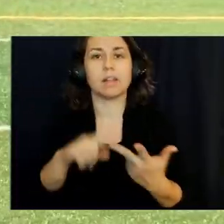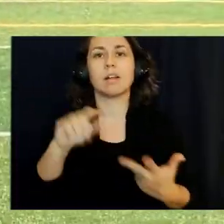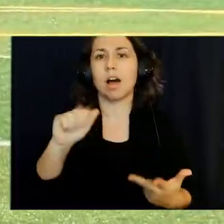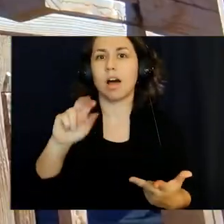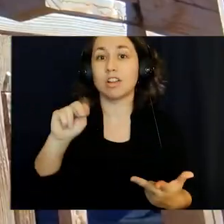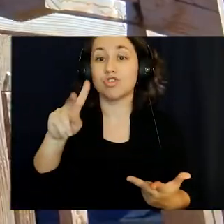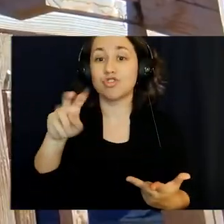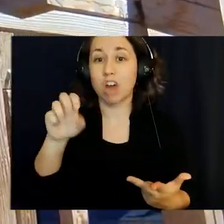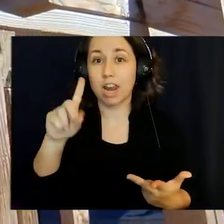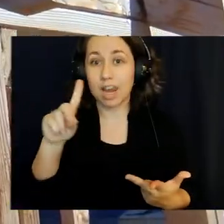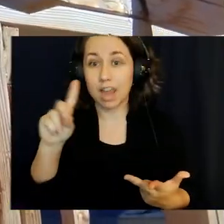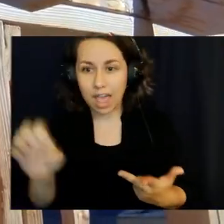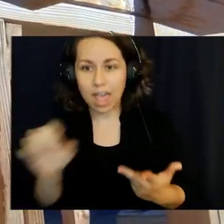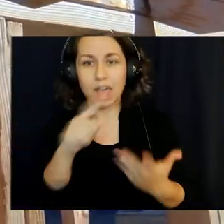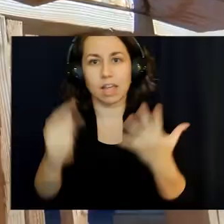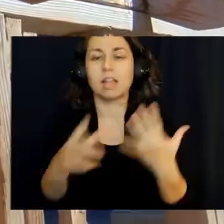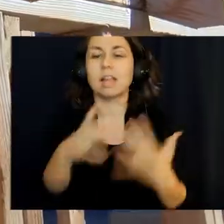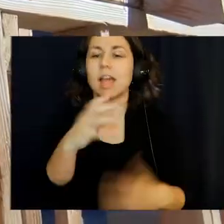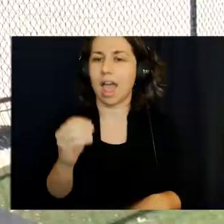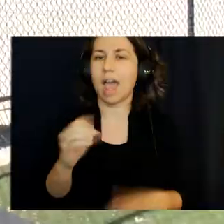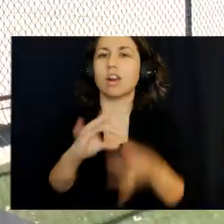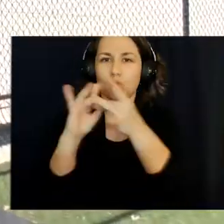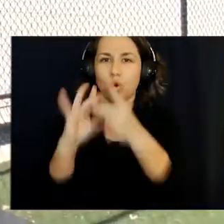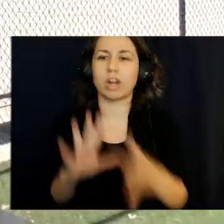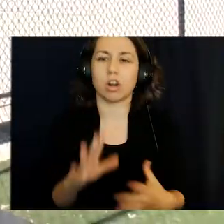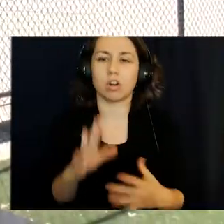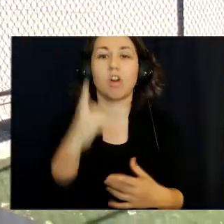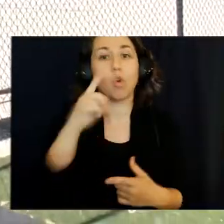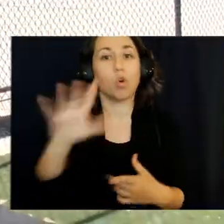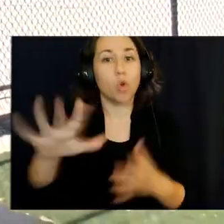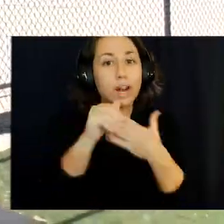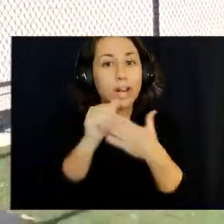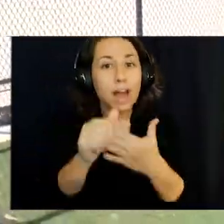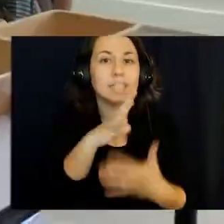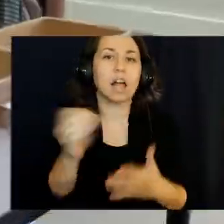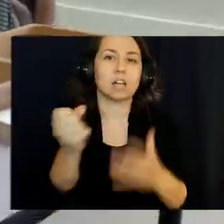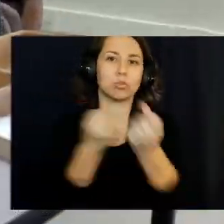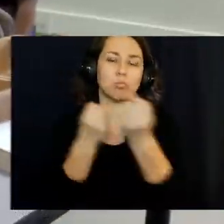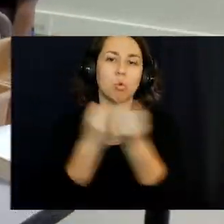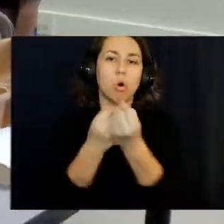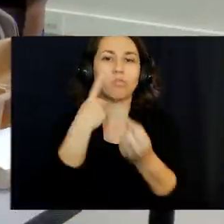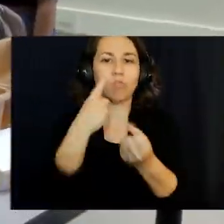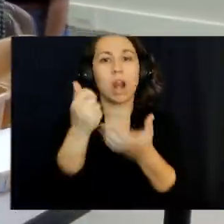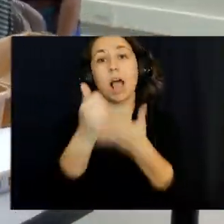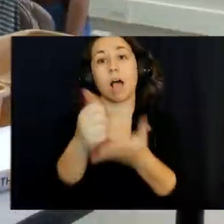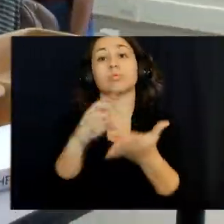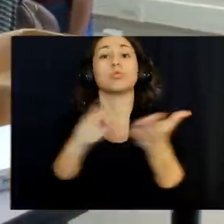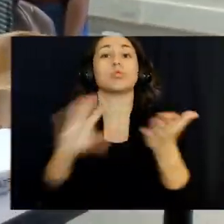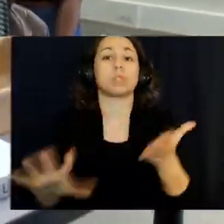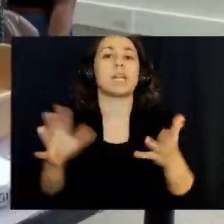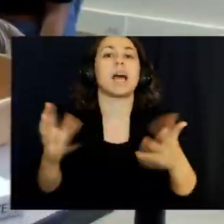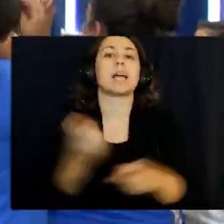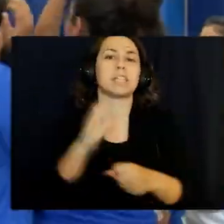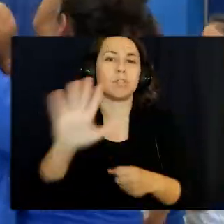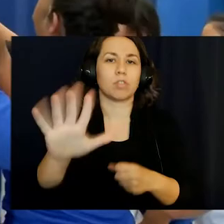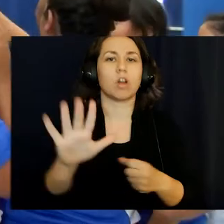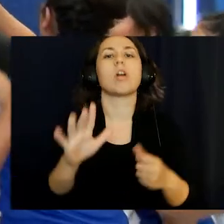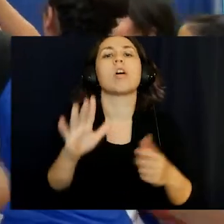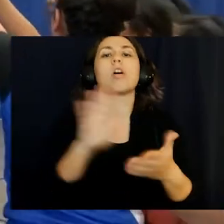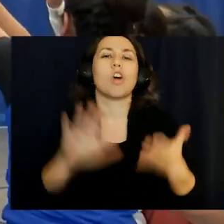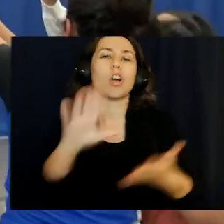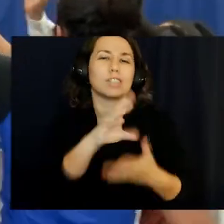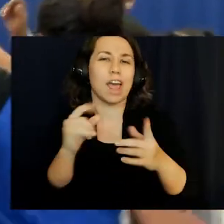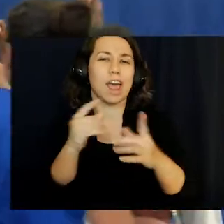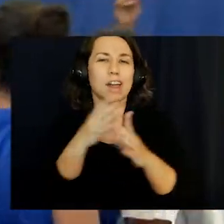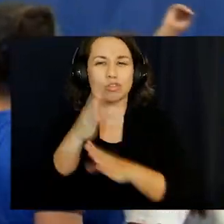señora Sánchez, por su guía y apoyo para ayudar a los alumnos a alcanzar sus metas universitarias y de carrera. Deseamos a